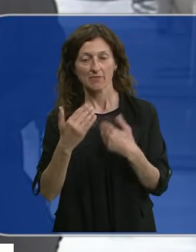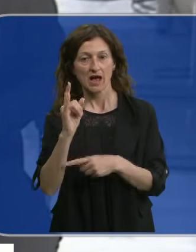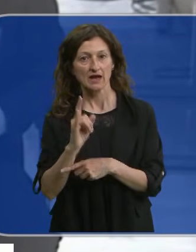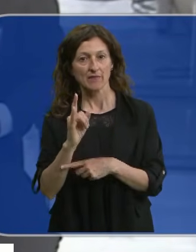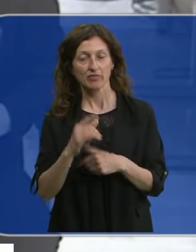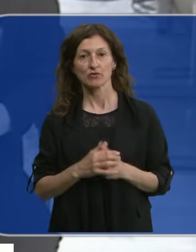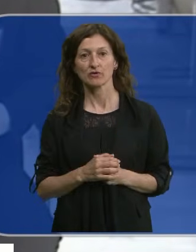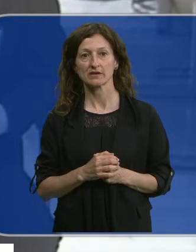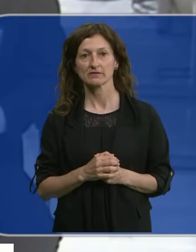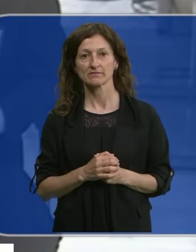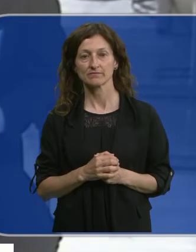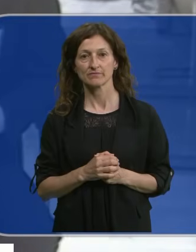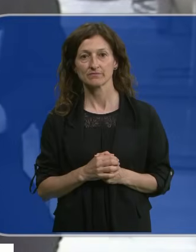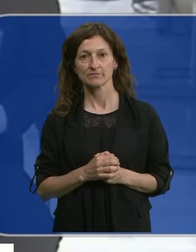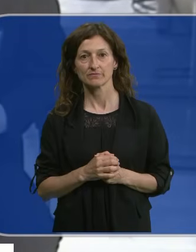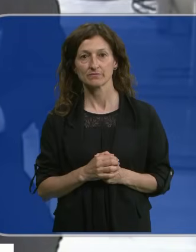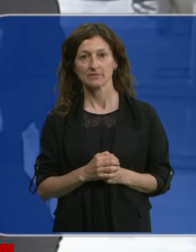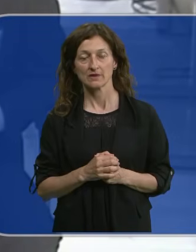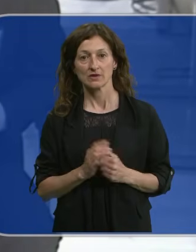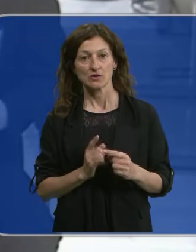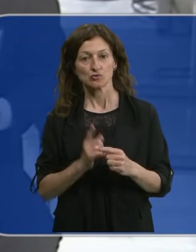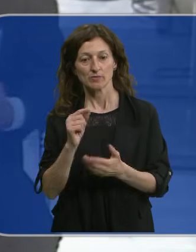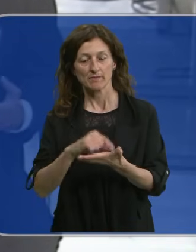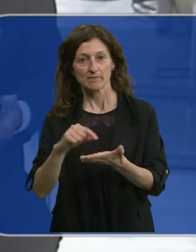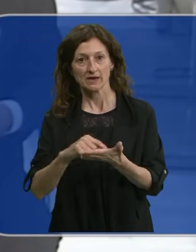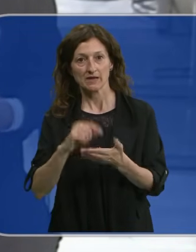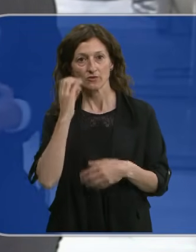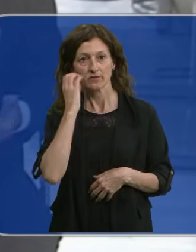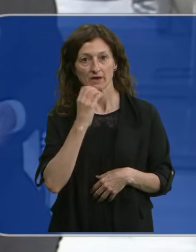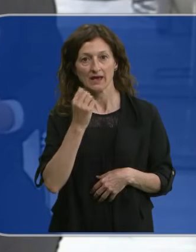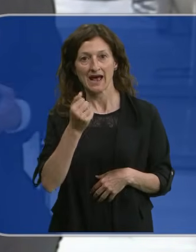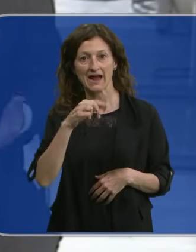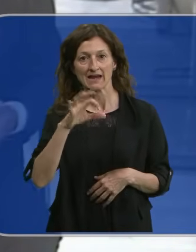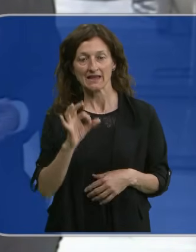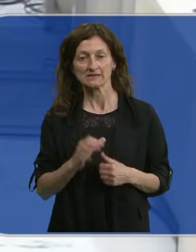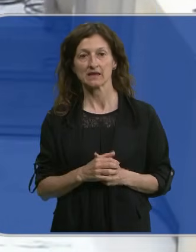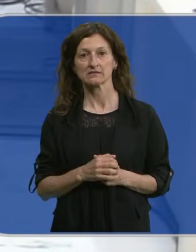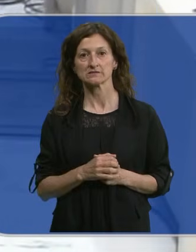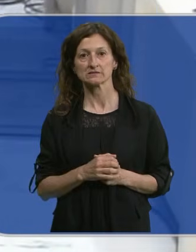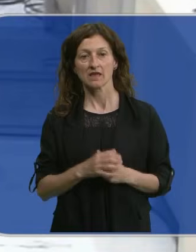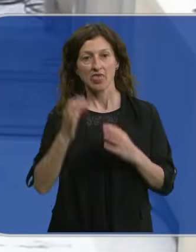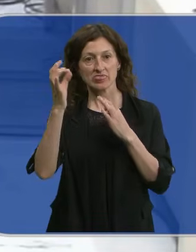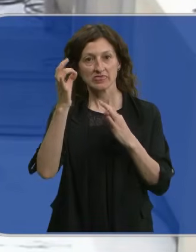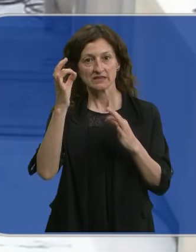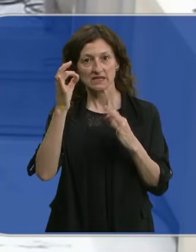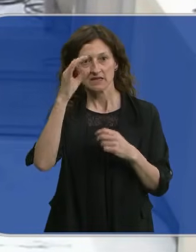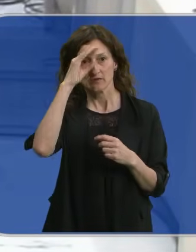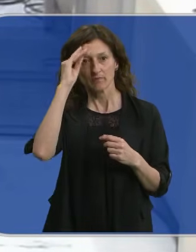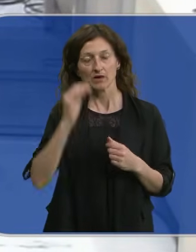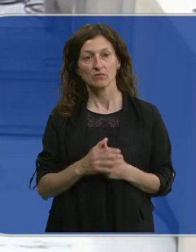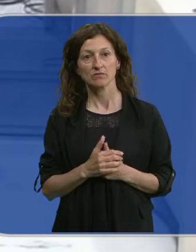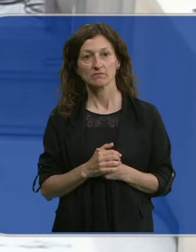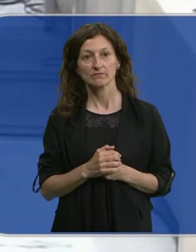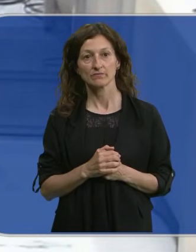grabaciones en los que subí al despacho de Mariano Rajoy en presencia de Javier Arenas y creo que el detalle no me acuerdo bien, pero como que